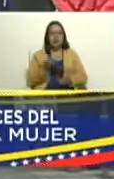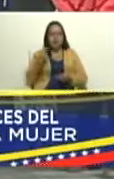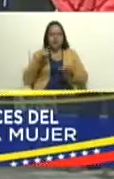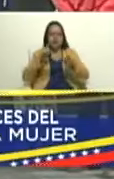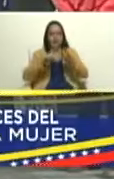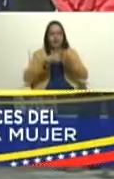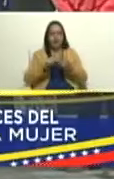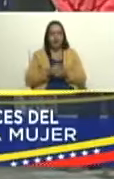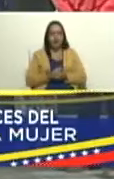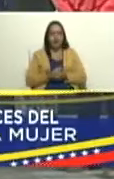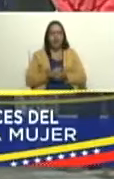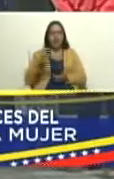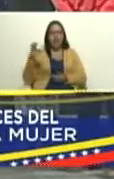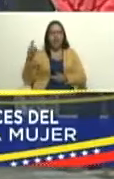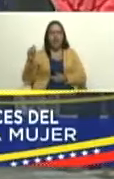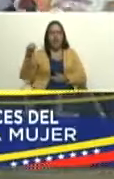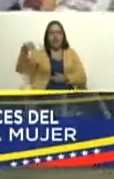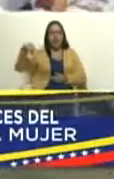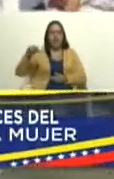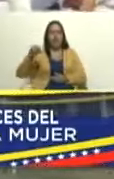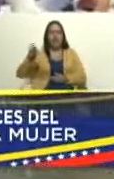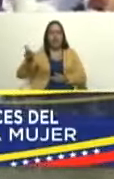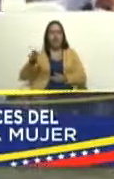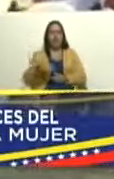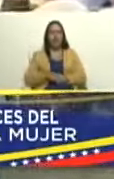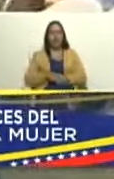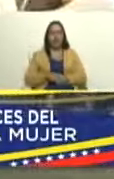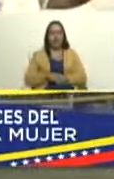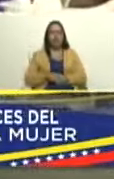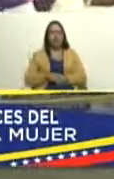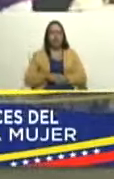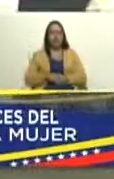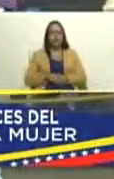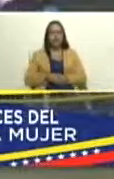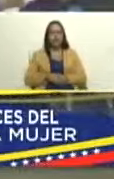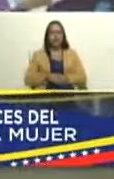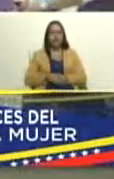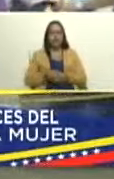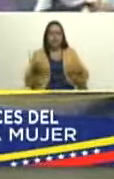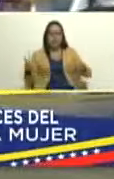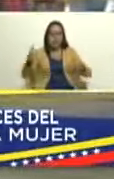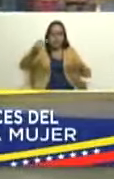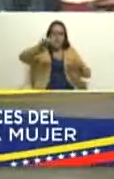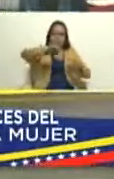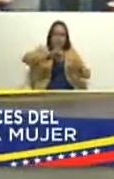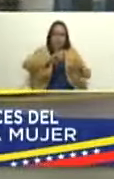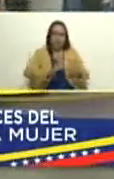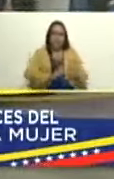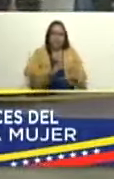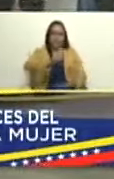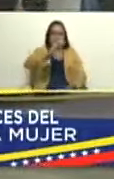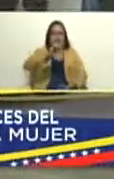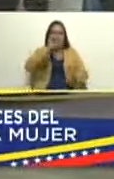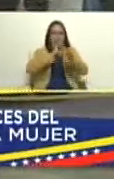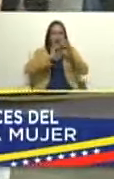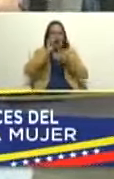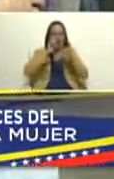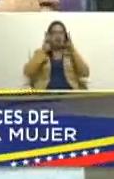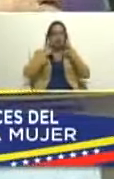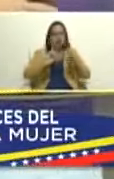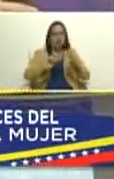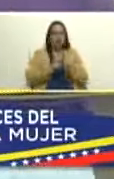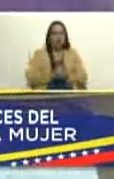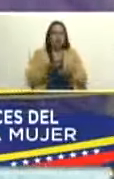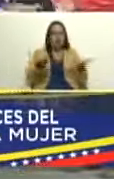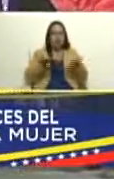Edmar Lili Alvarado Valera, recarga de botellones de agua potable. Ah, un servicio para